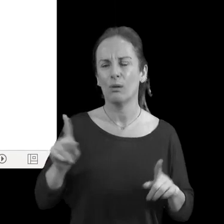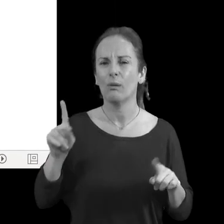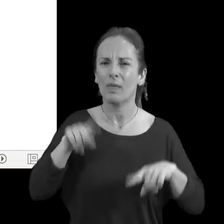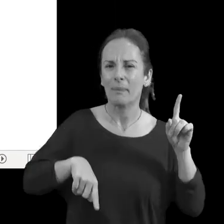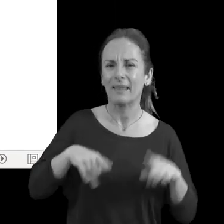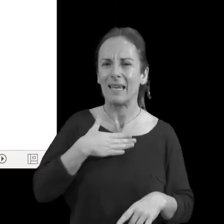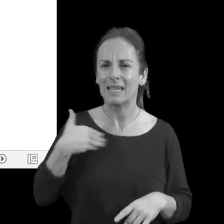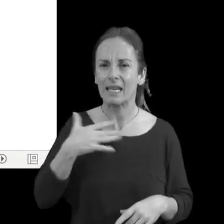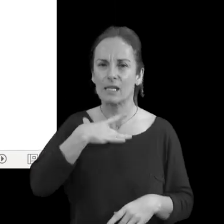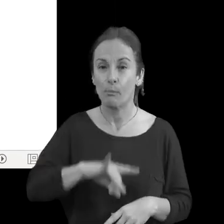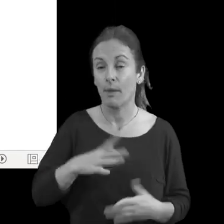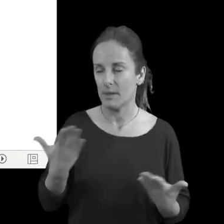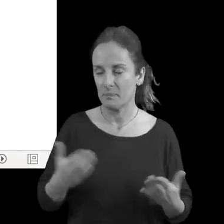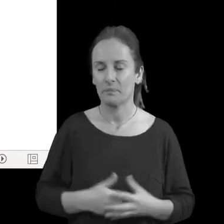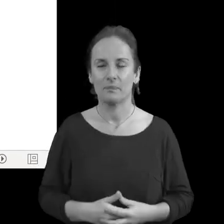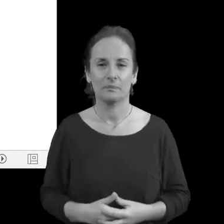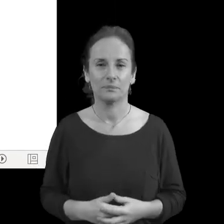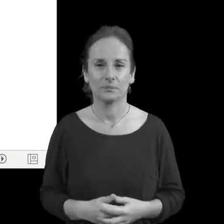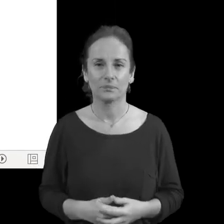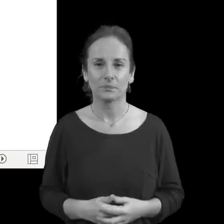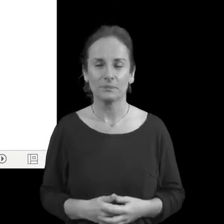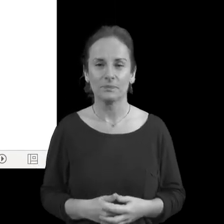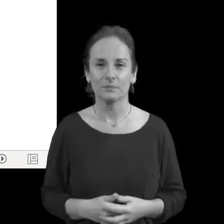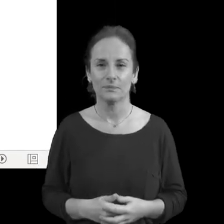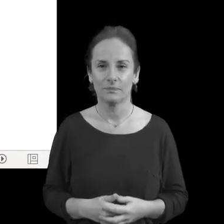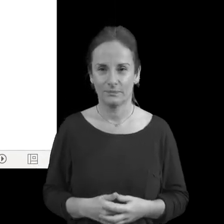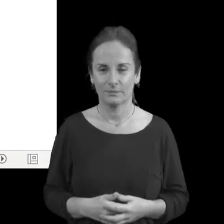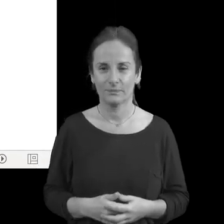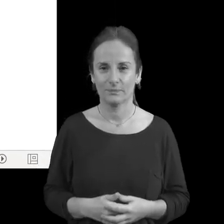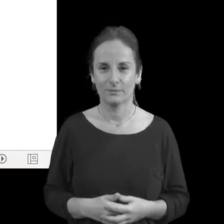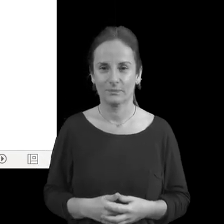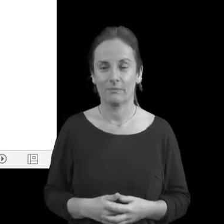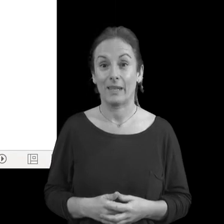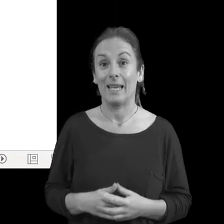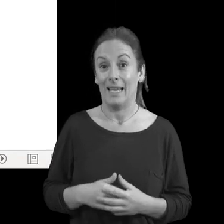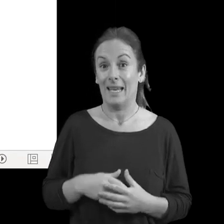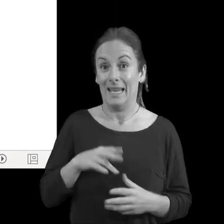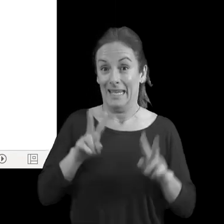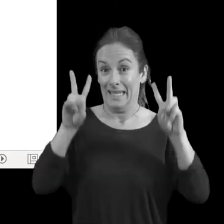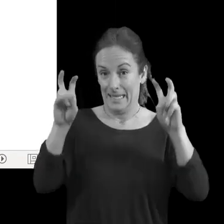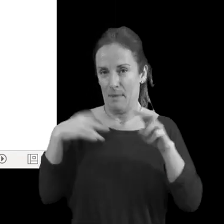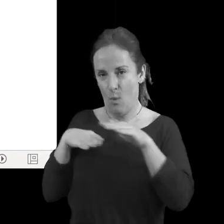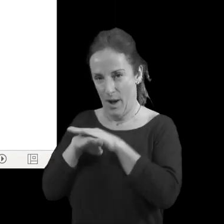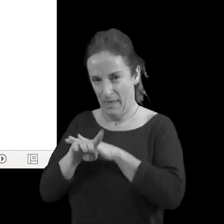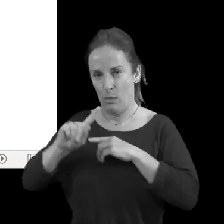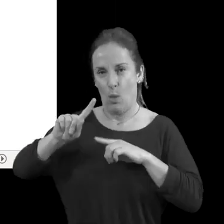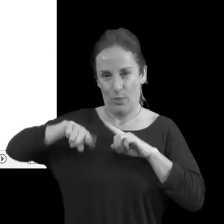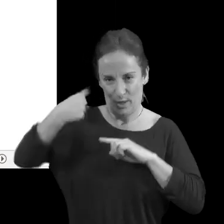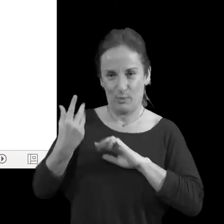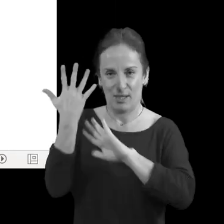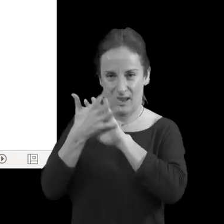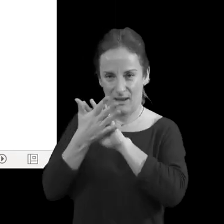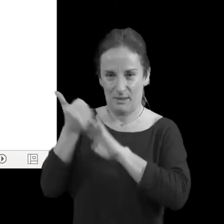quiera, ¿no? Bueno, voy a volver de todas maneras a este punto un poquito más adelante, pero quería dejar aquí señalado esto de